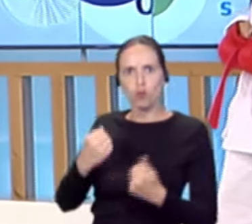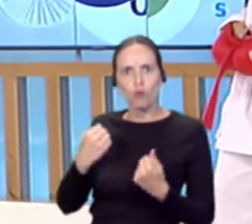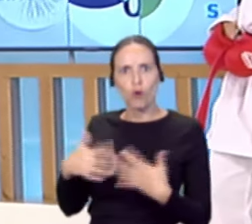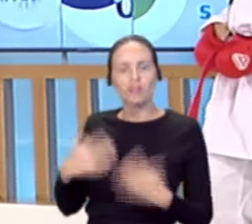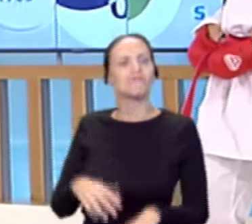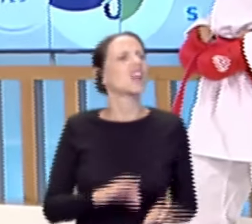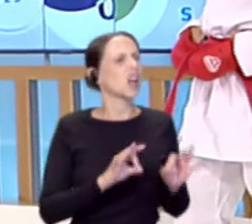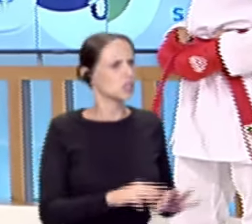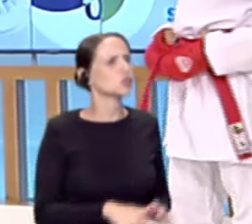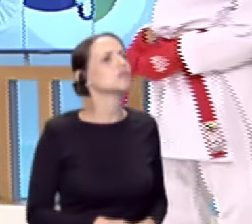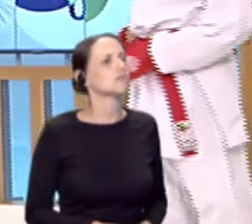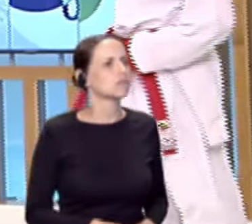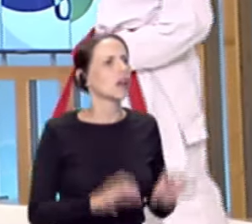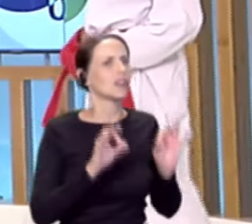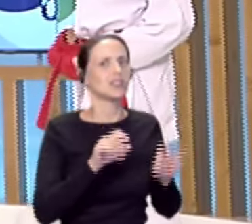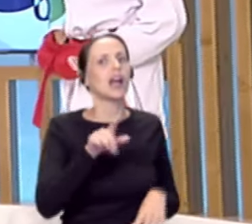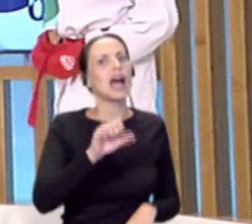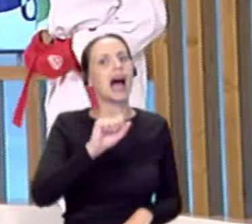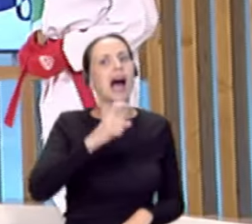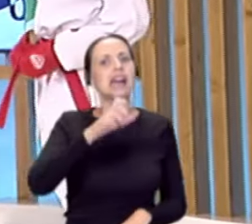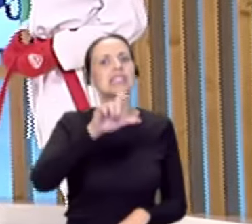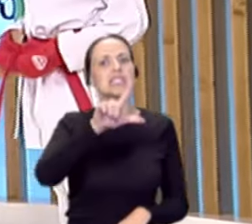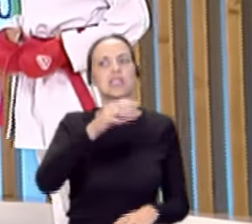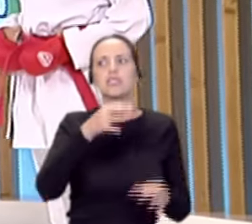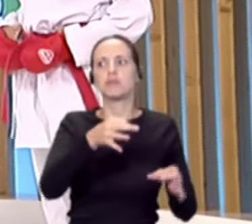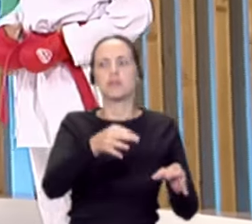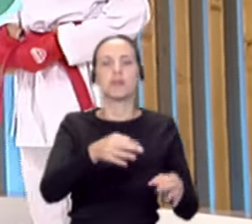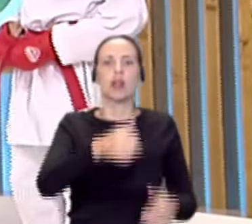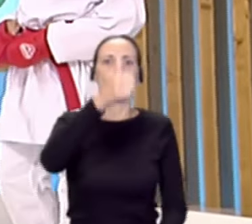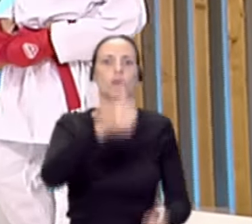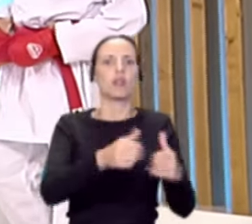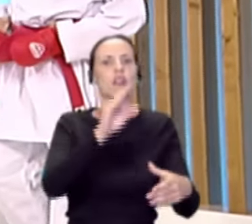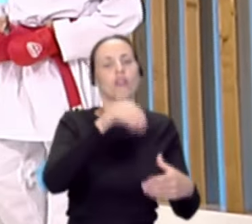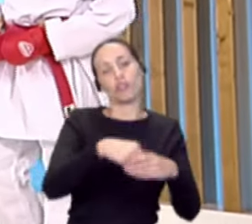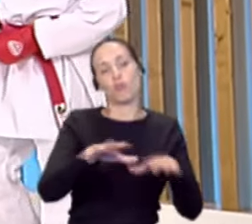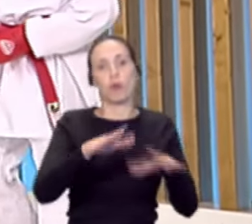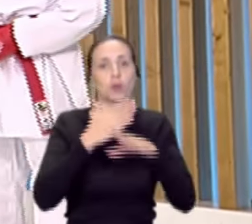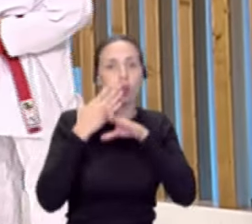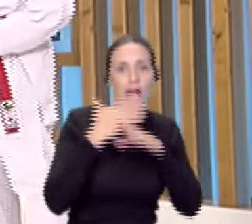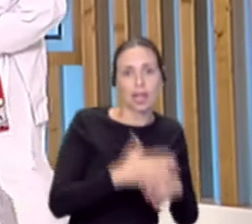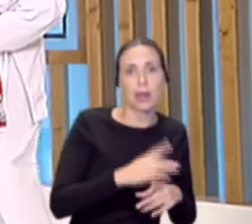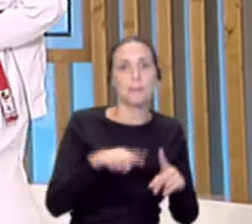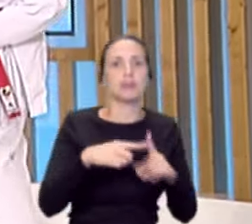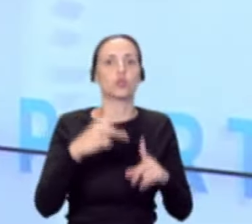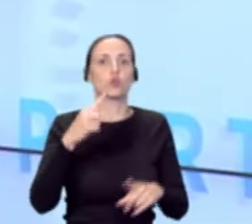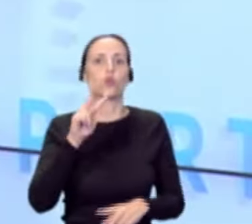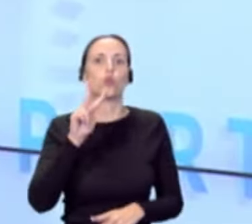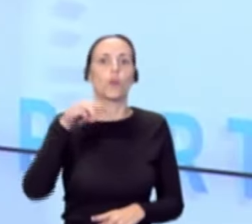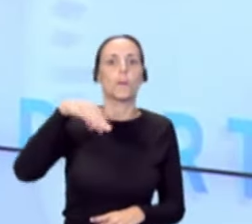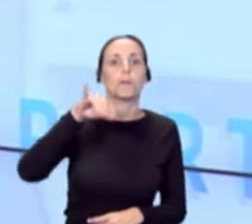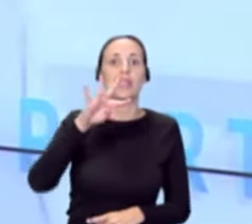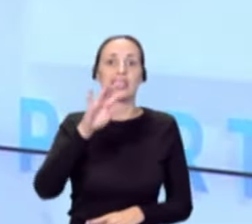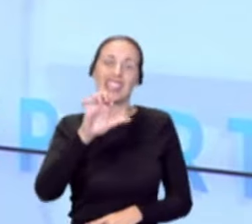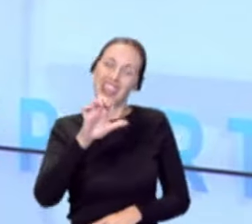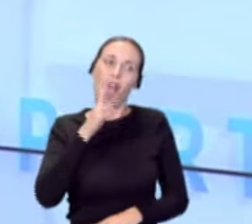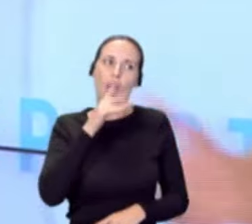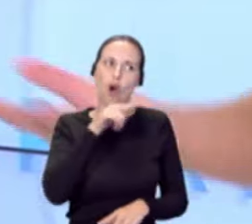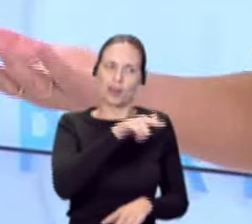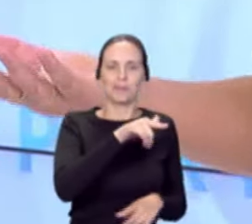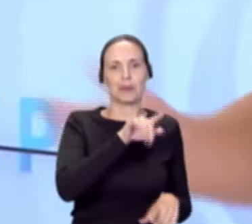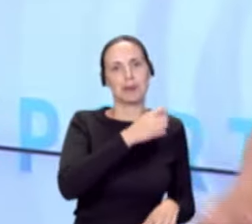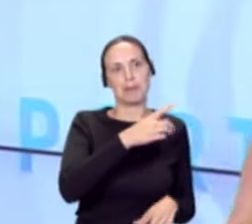es. Axel se ha dedicado siempre a la competición del kata y el kumite. Uh-huh. Ahora dejo un poco el kata porque también está en el conservatorio de música. Todos son